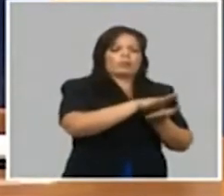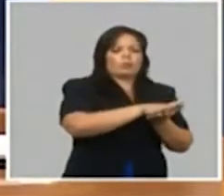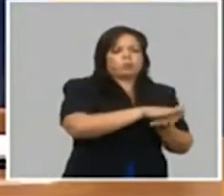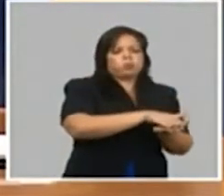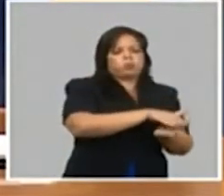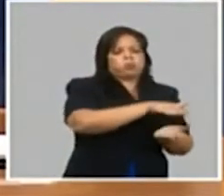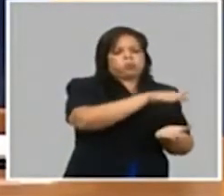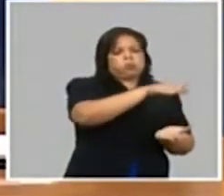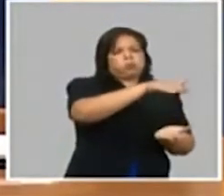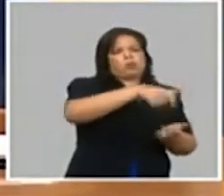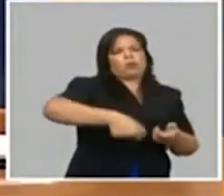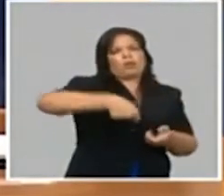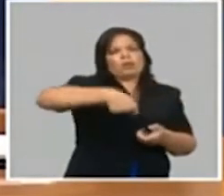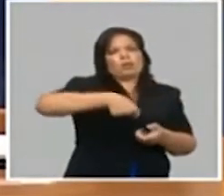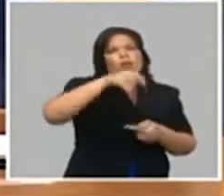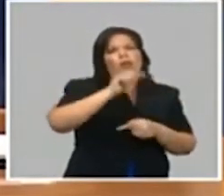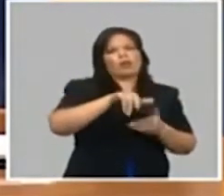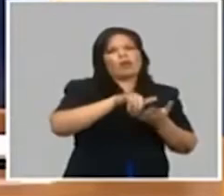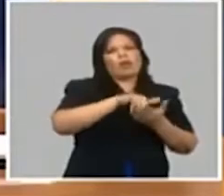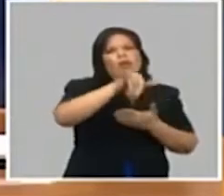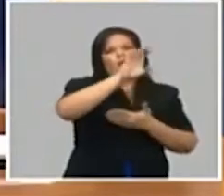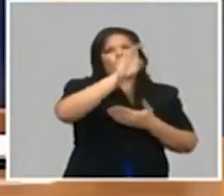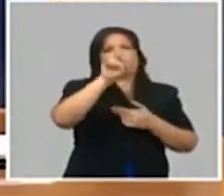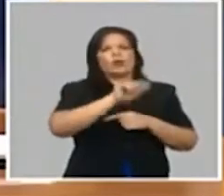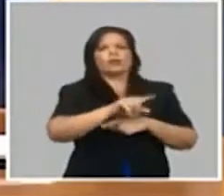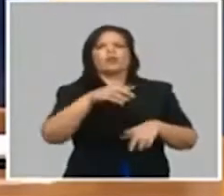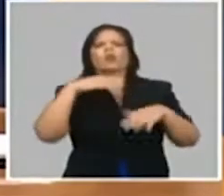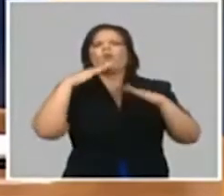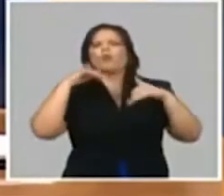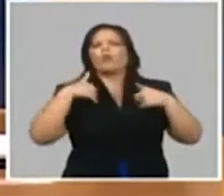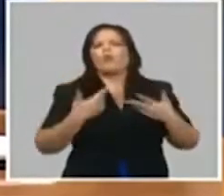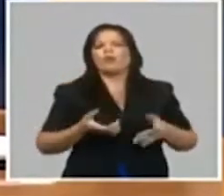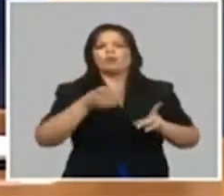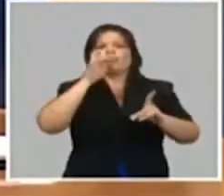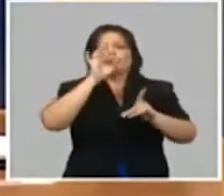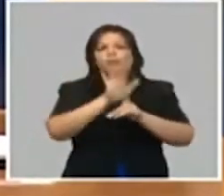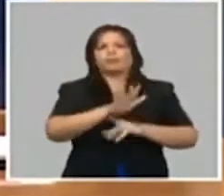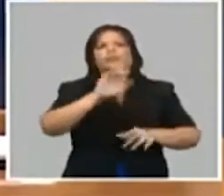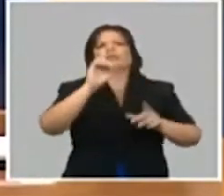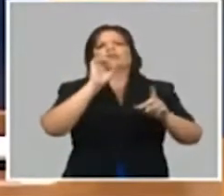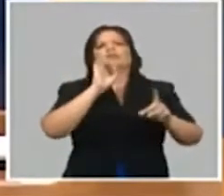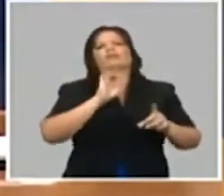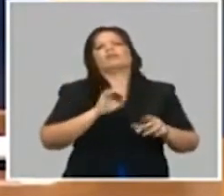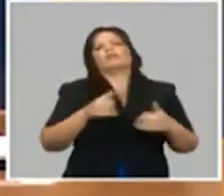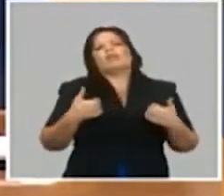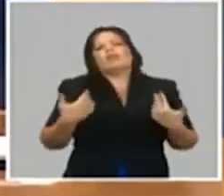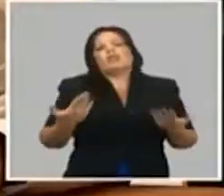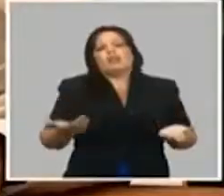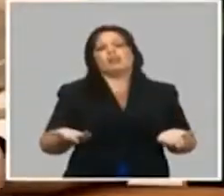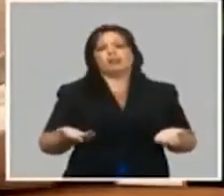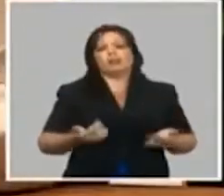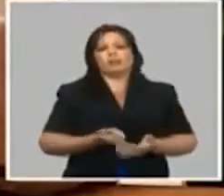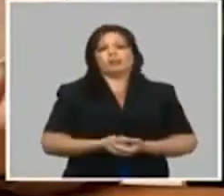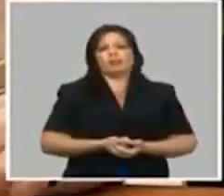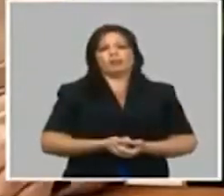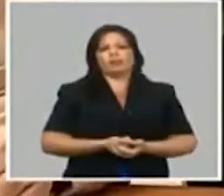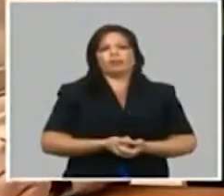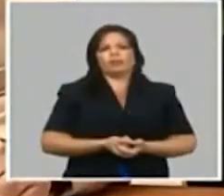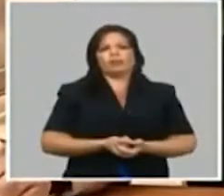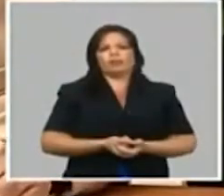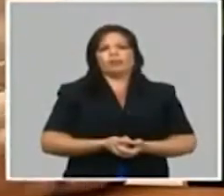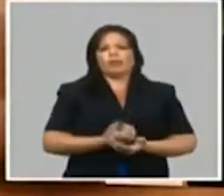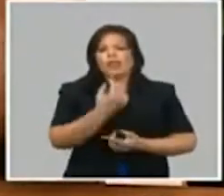que se encuentran en los aeropuertos. ¿Cuándo se va a comenzar el despacho de esas cargas no comerciales y los equipajes en los aeropuertos? Bueno, desde la primera